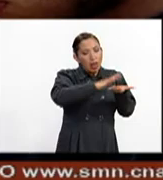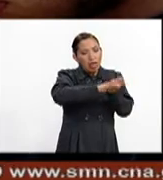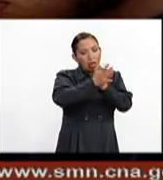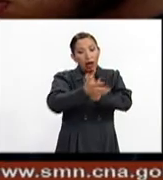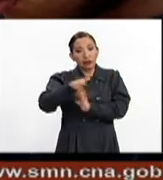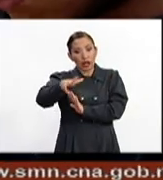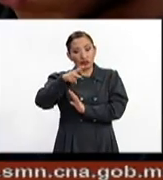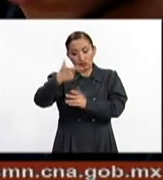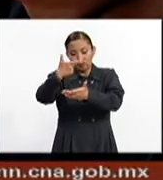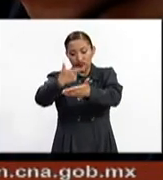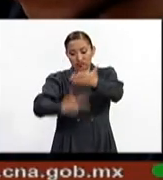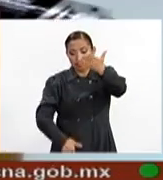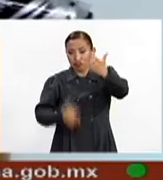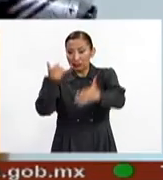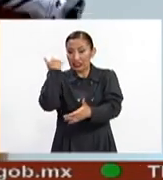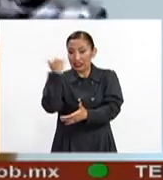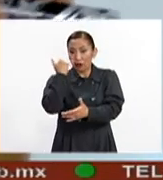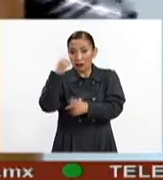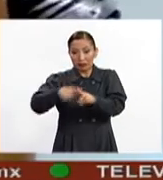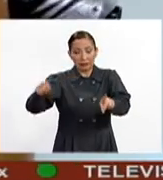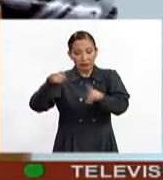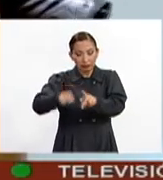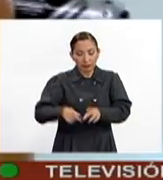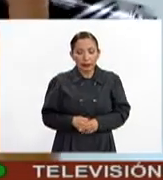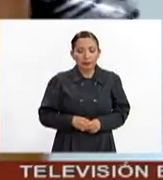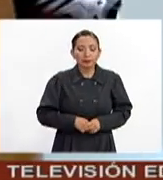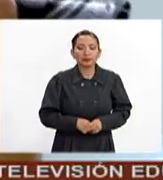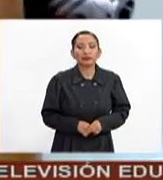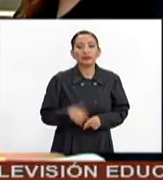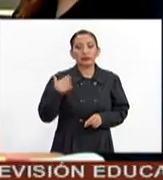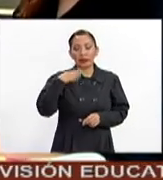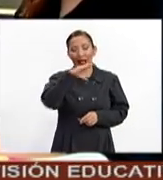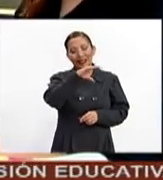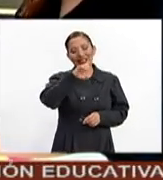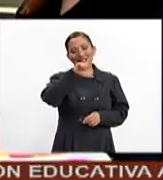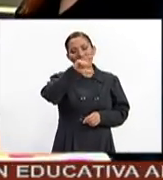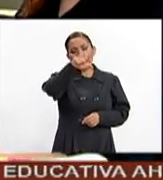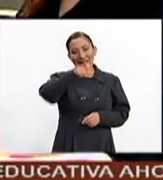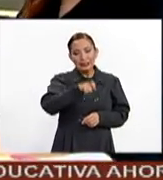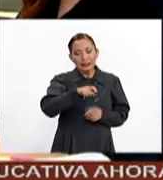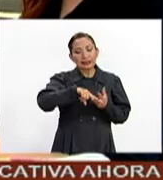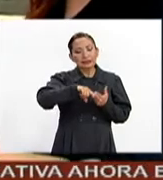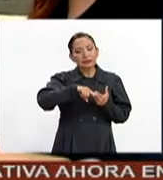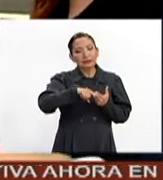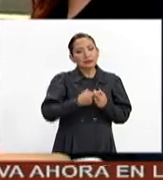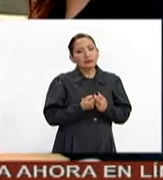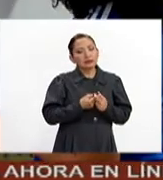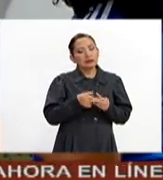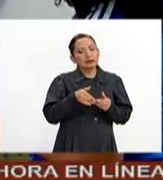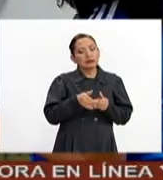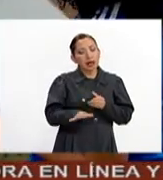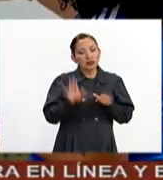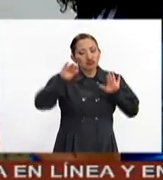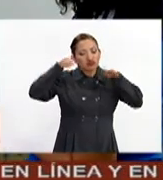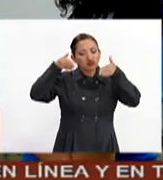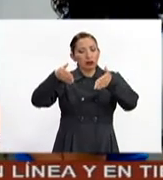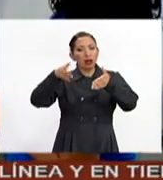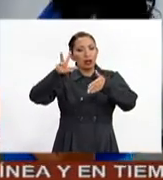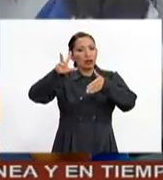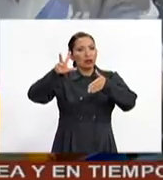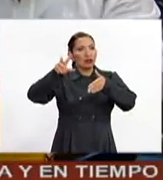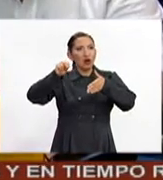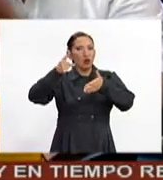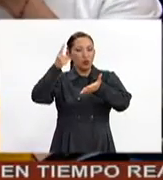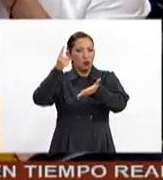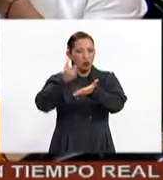las 18 que se imparten actualmente. El CELE se empezó a enfocar no nada